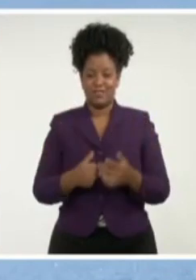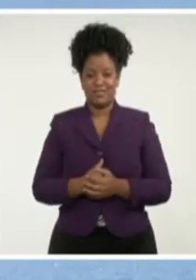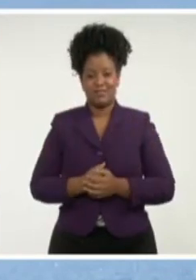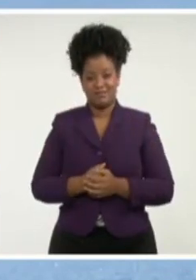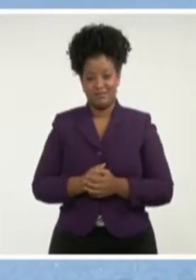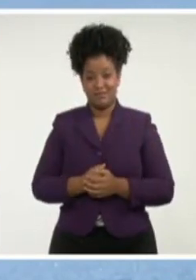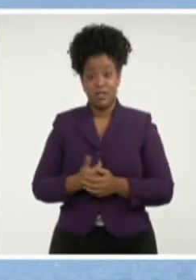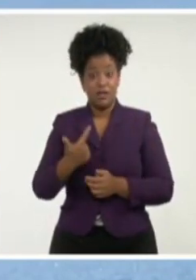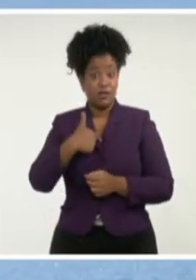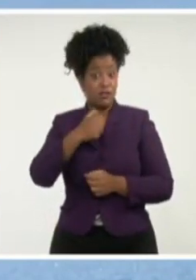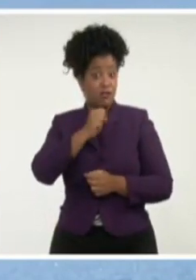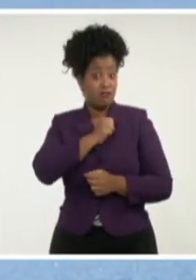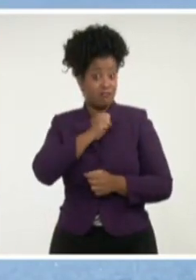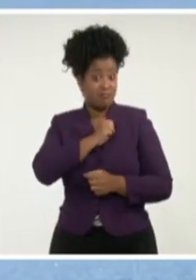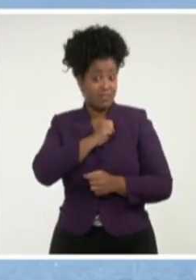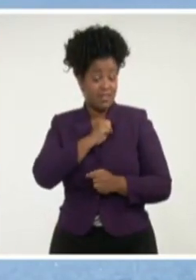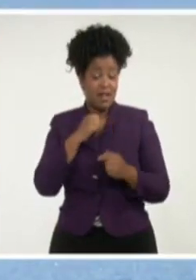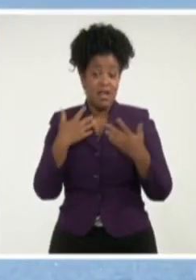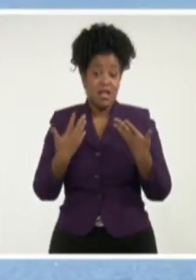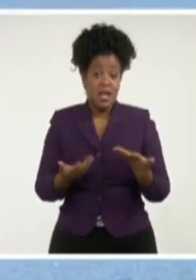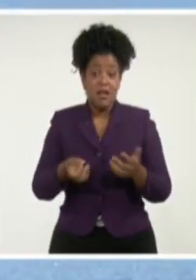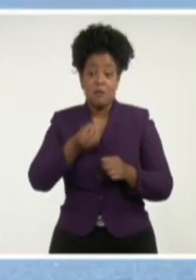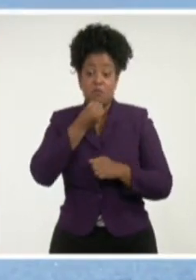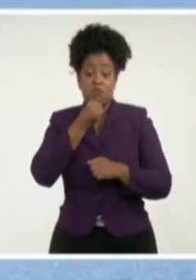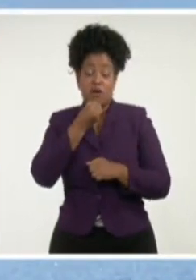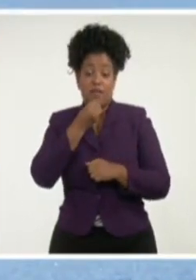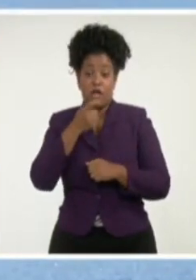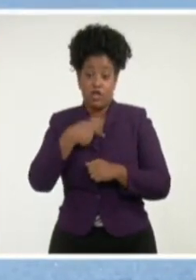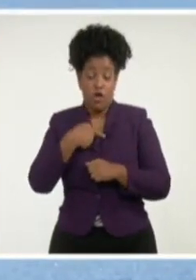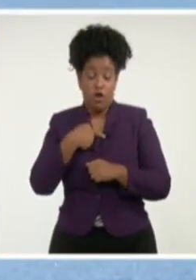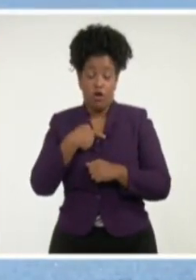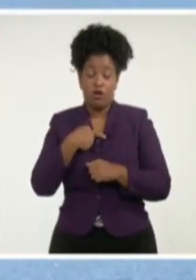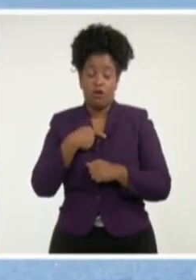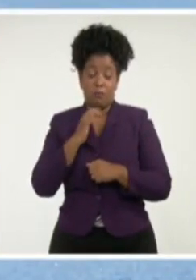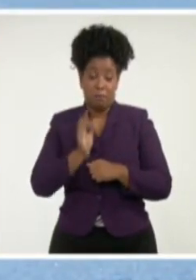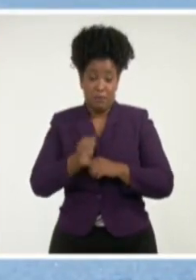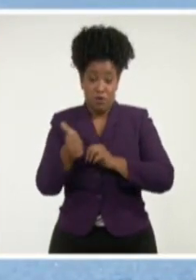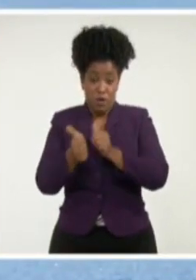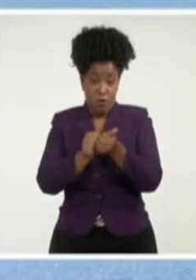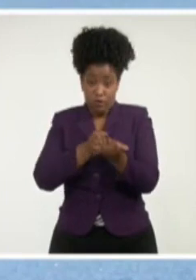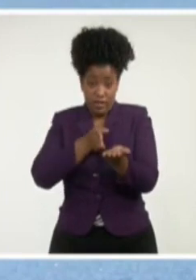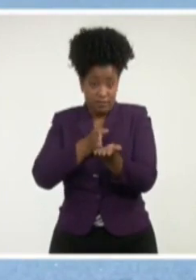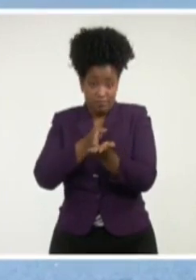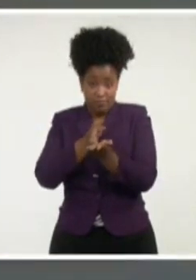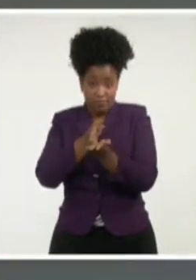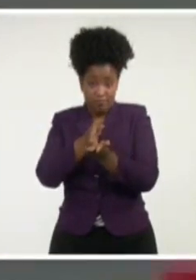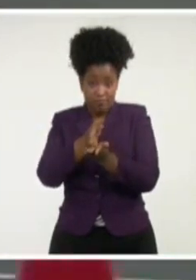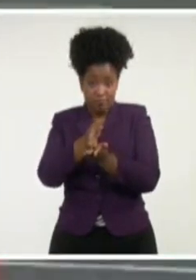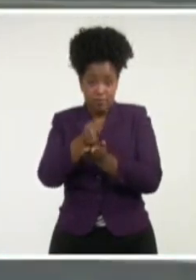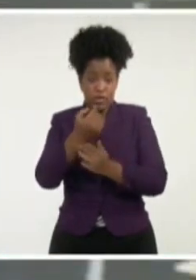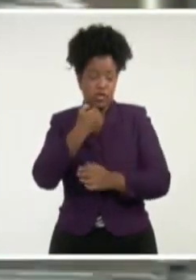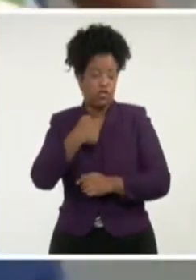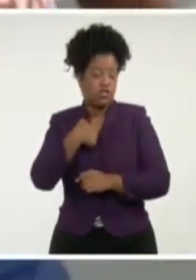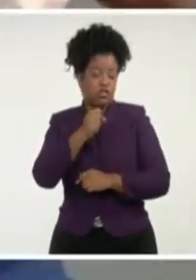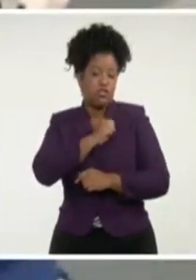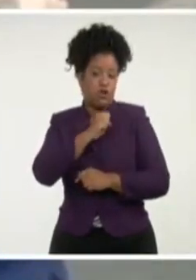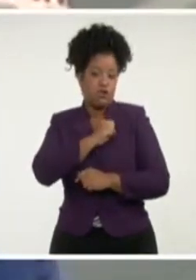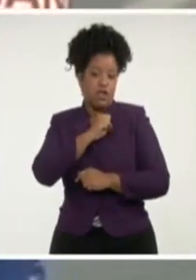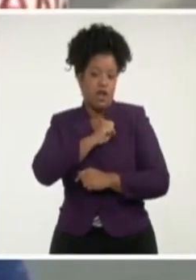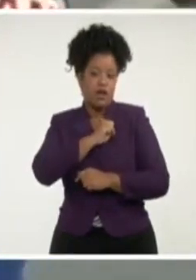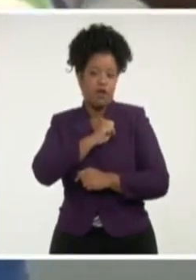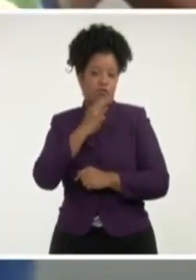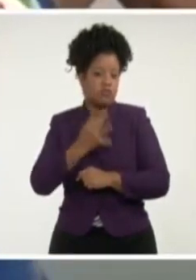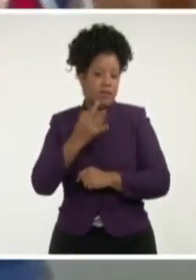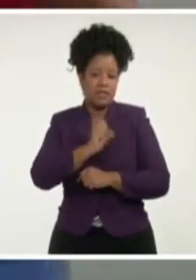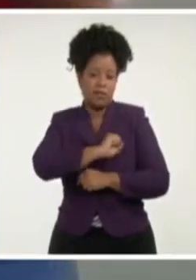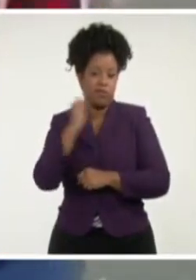quisiera que hasta mis últimos momentos de que esté en el deporte, ser la atleta paralímpica